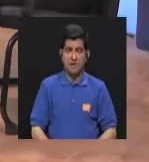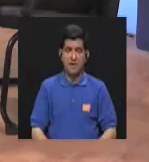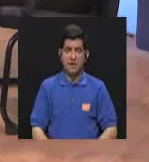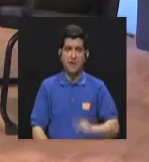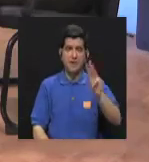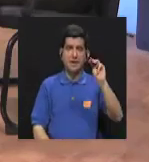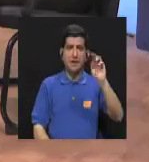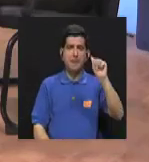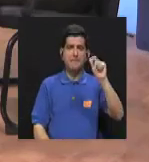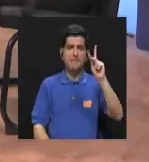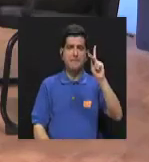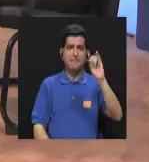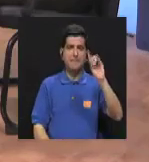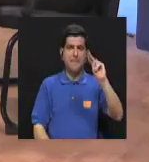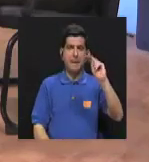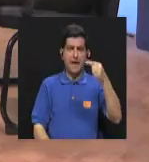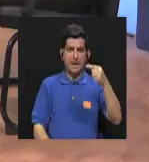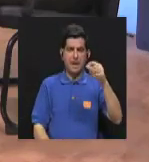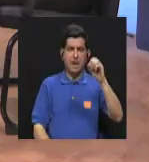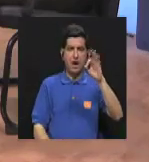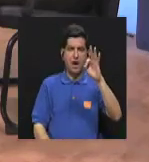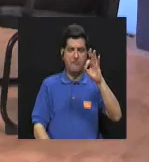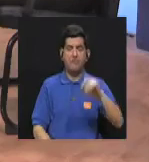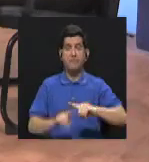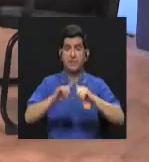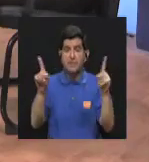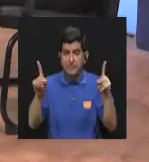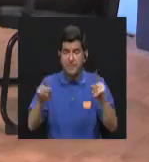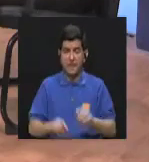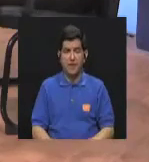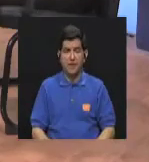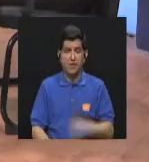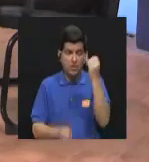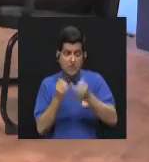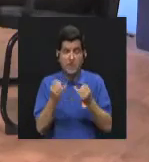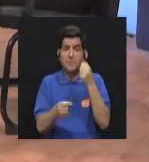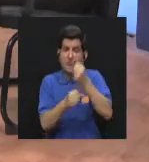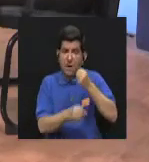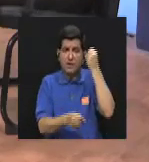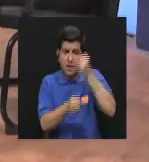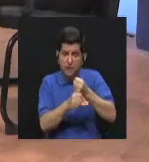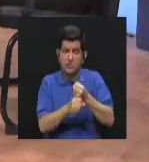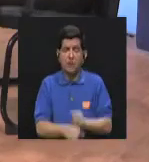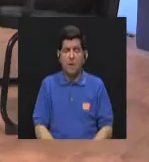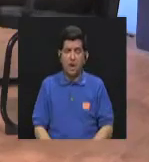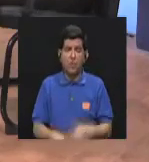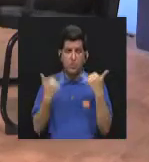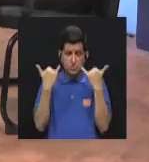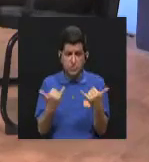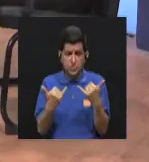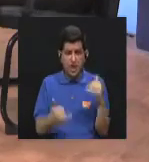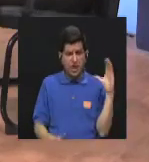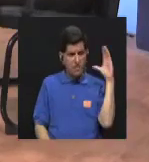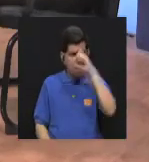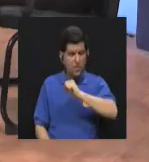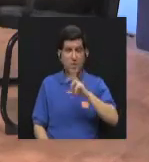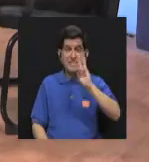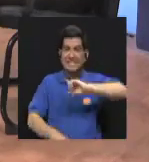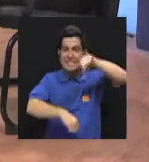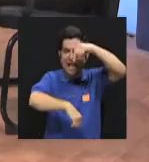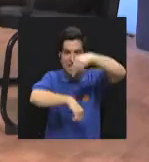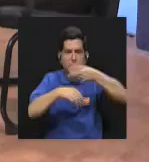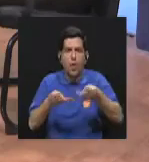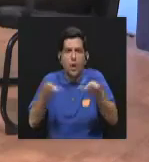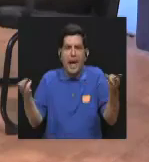of. Lo que pasa es que cuando terminamos el producto este de grabación, nos dimos cuenta que teníamos 6 horas de